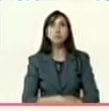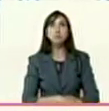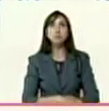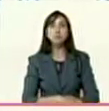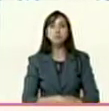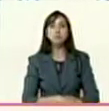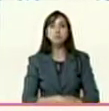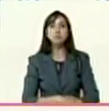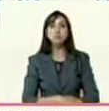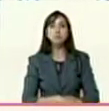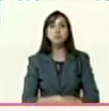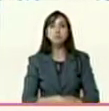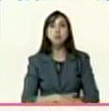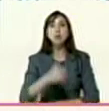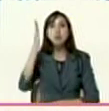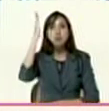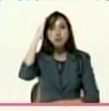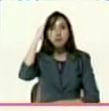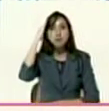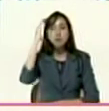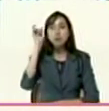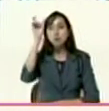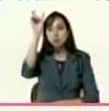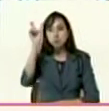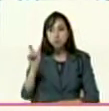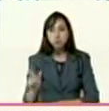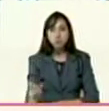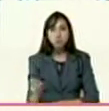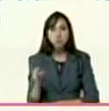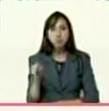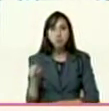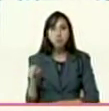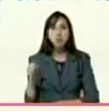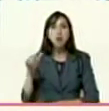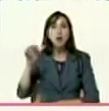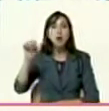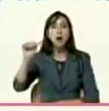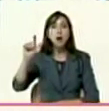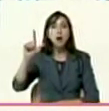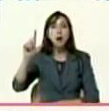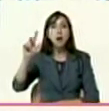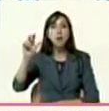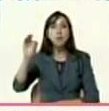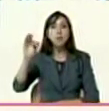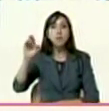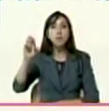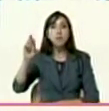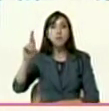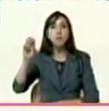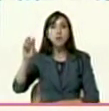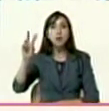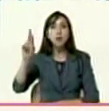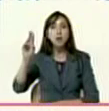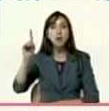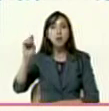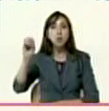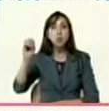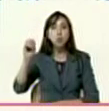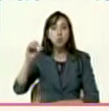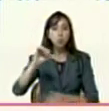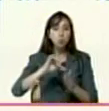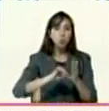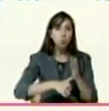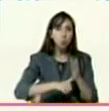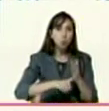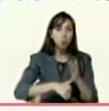Considerando que el prófugo de la justicia venezolana, Carlos Alfredo Becchio de Mari, titular de la cédula de